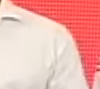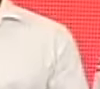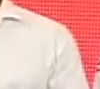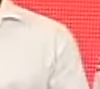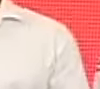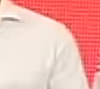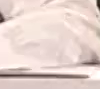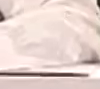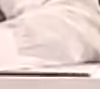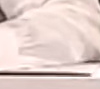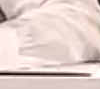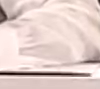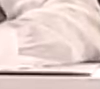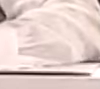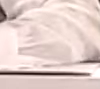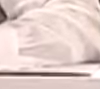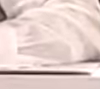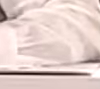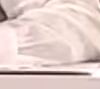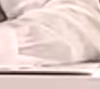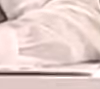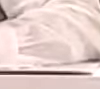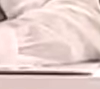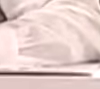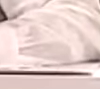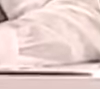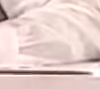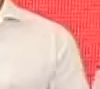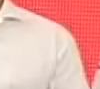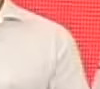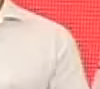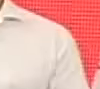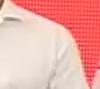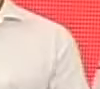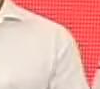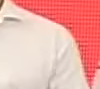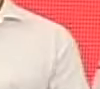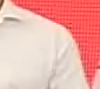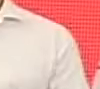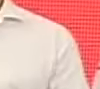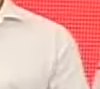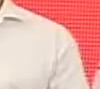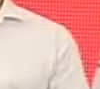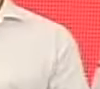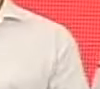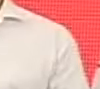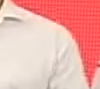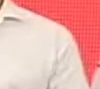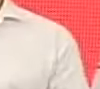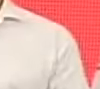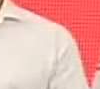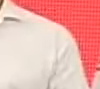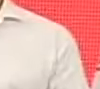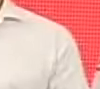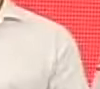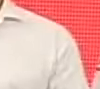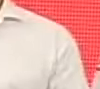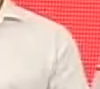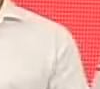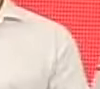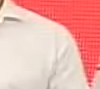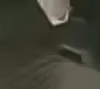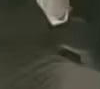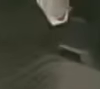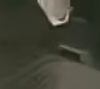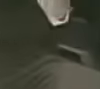y Nieves, a la República de Honduras, que participa como invitada especial, y su jefa